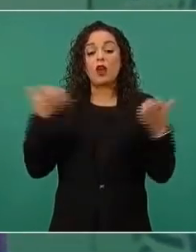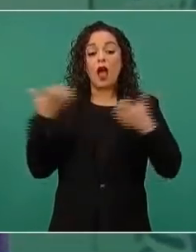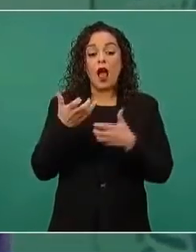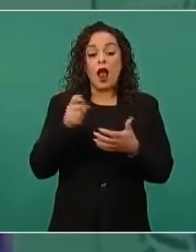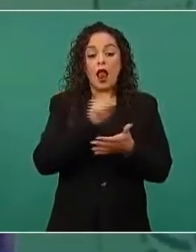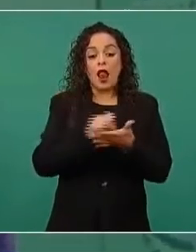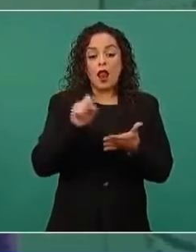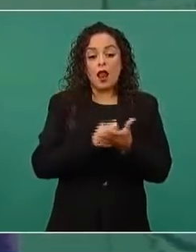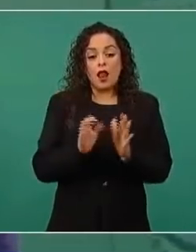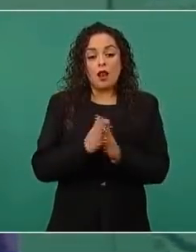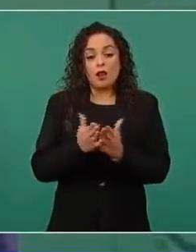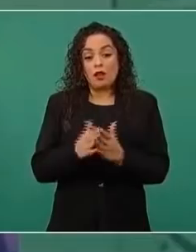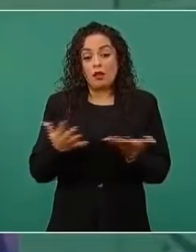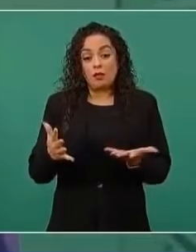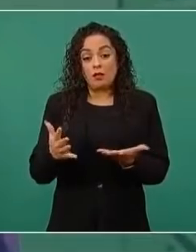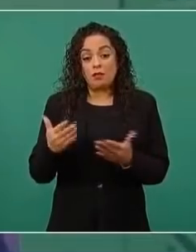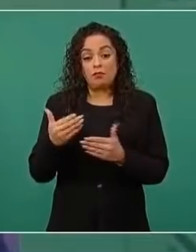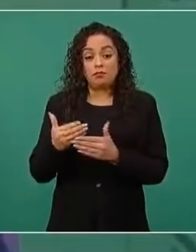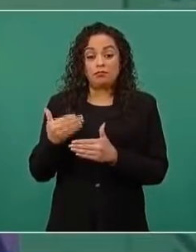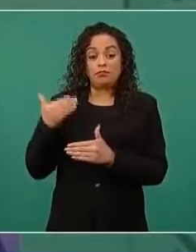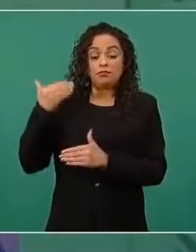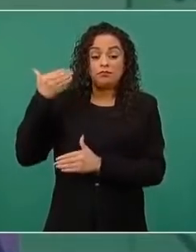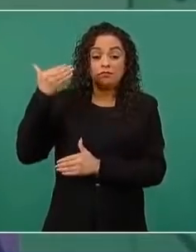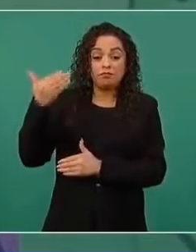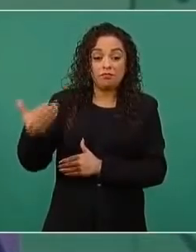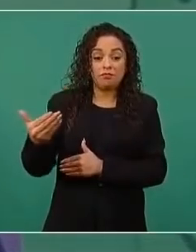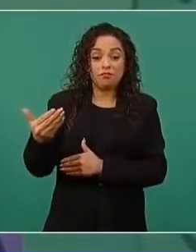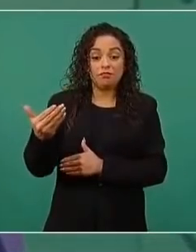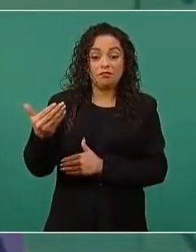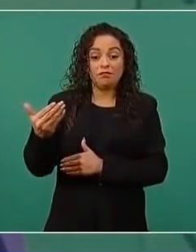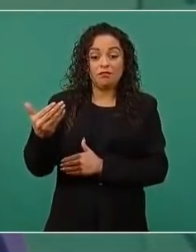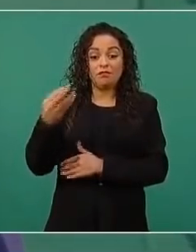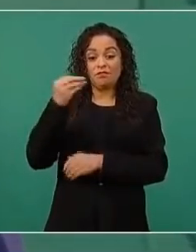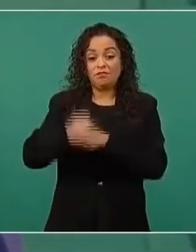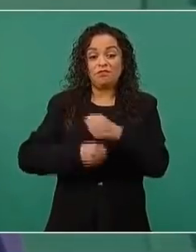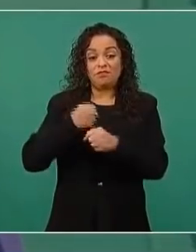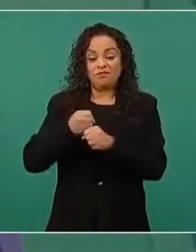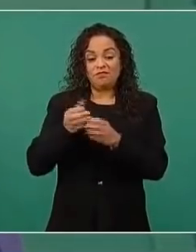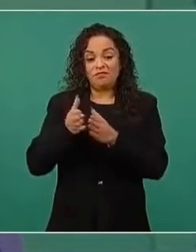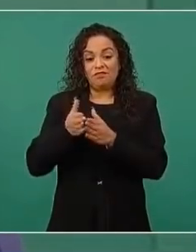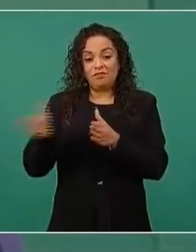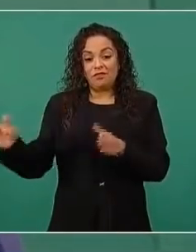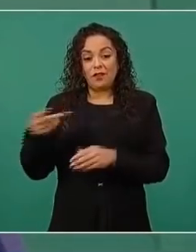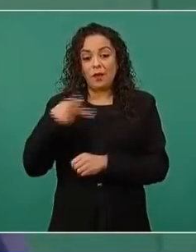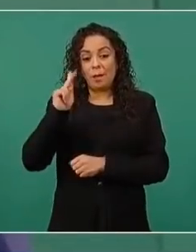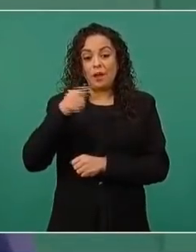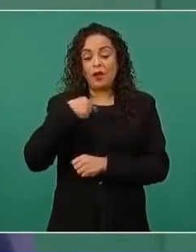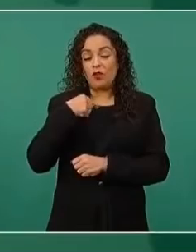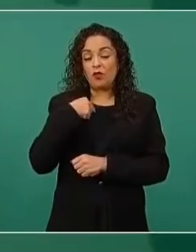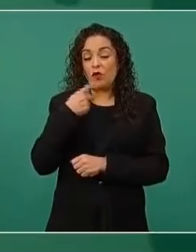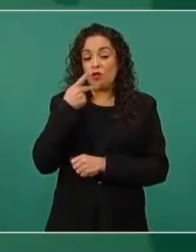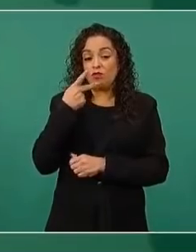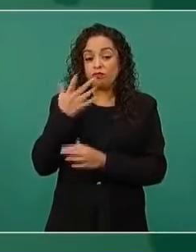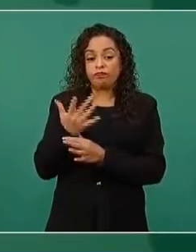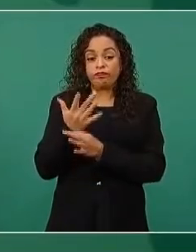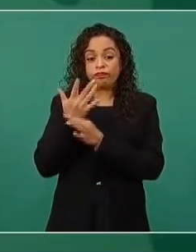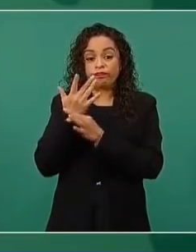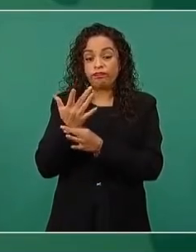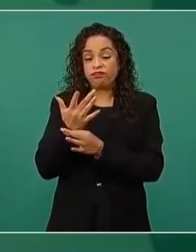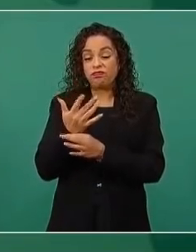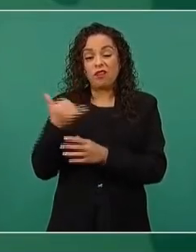en 4, en 5 años, porque ya no voy a hablar, voy hasta cancelar mi